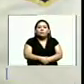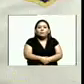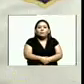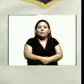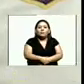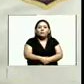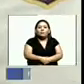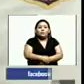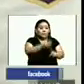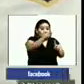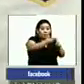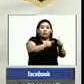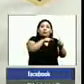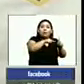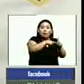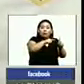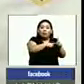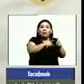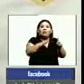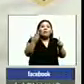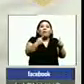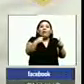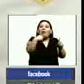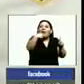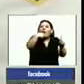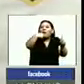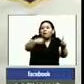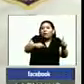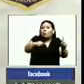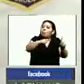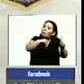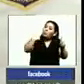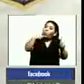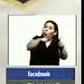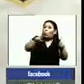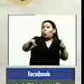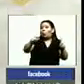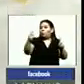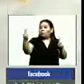Es perpetrado En contra De De dos personas